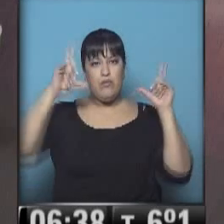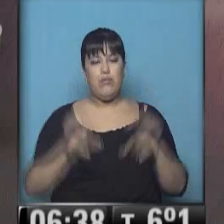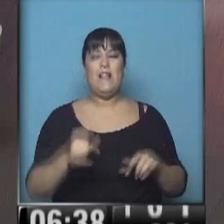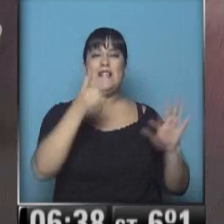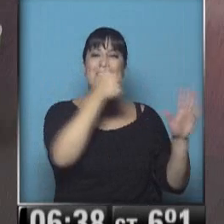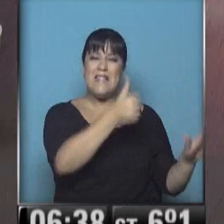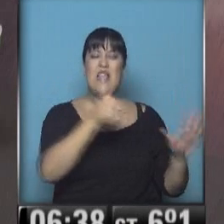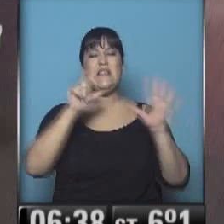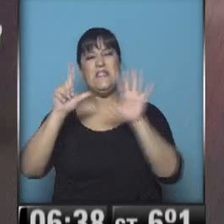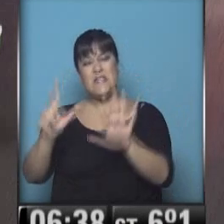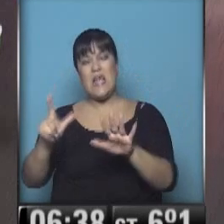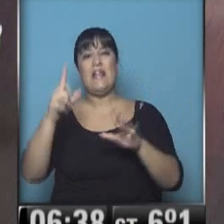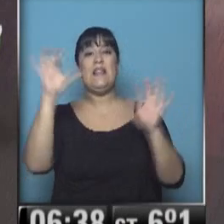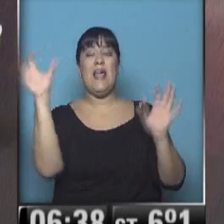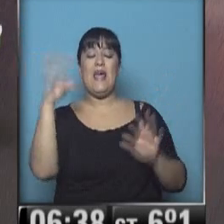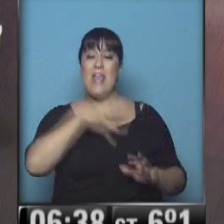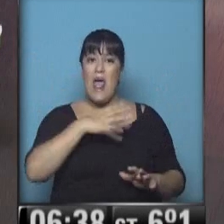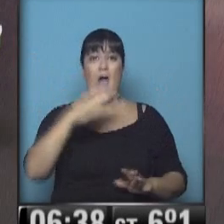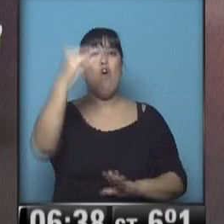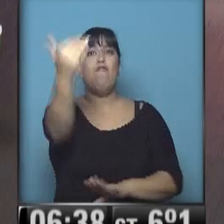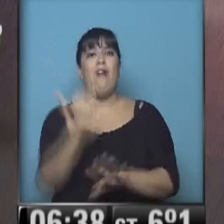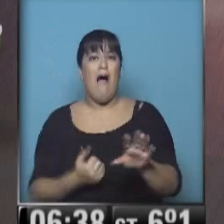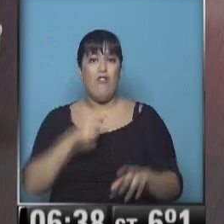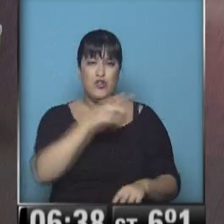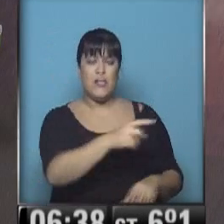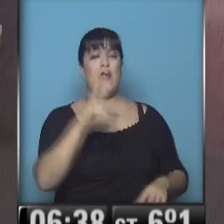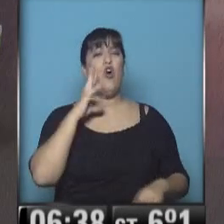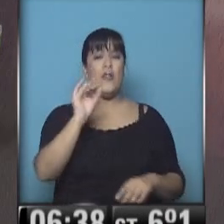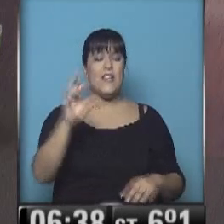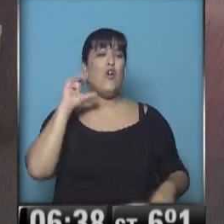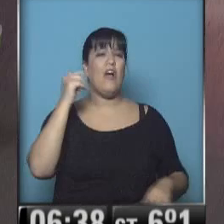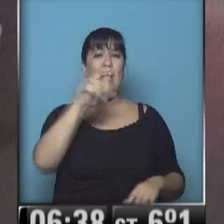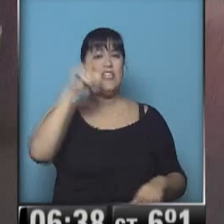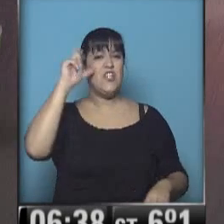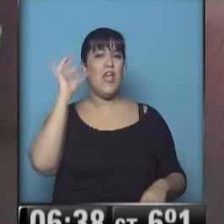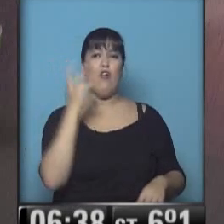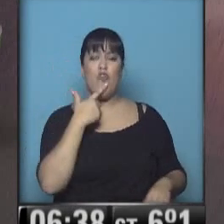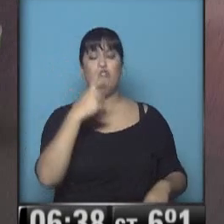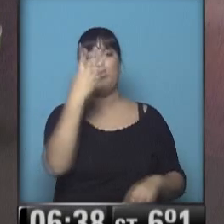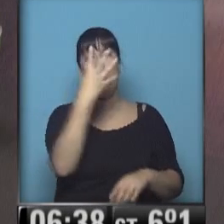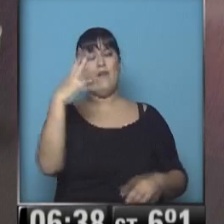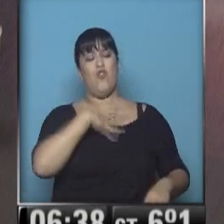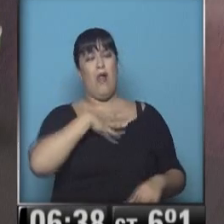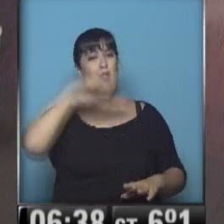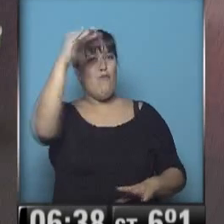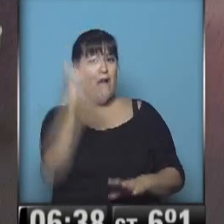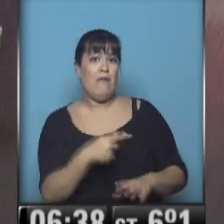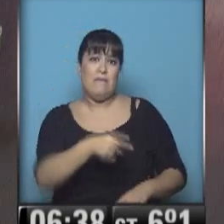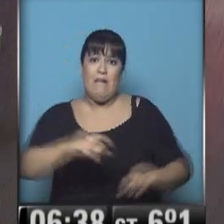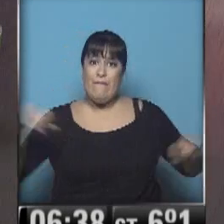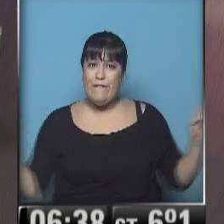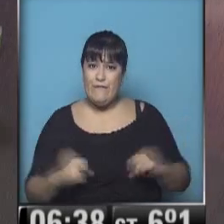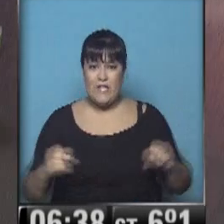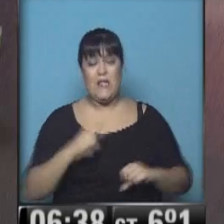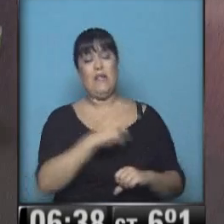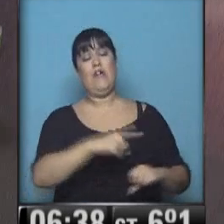6 y 7 bajo cero. Río Gallegos, 4 bajo cero. Eso sí que es frío. En